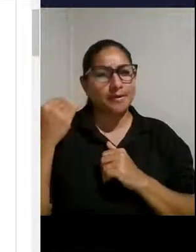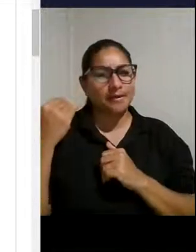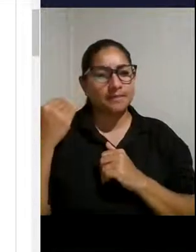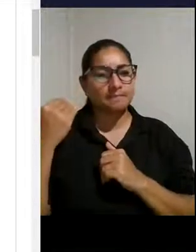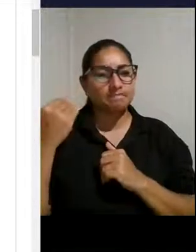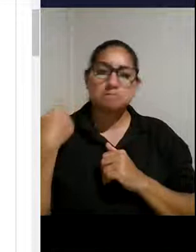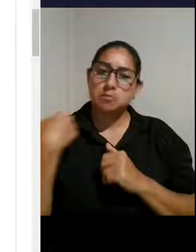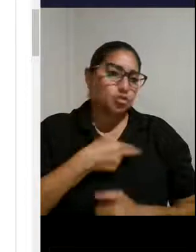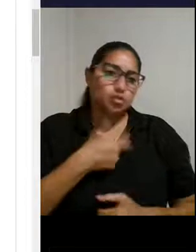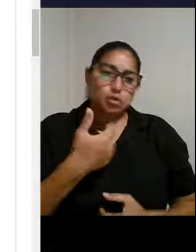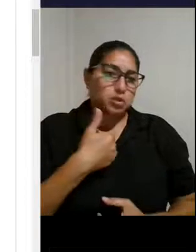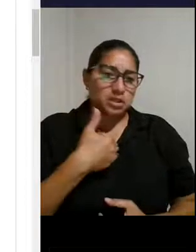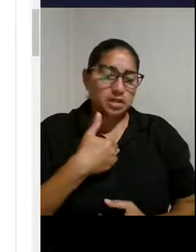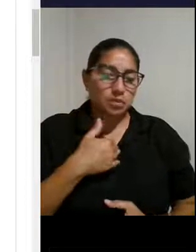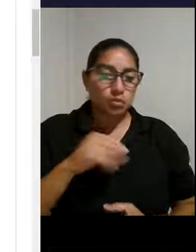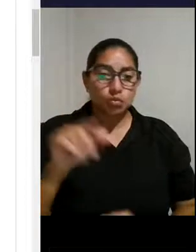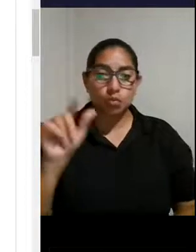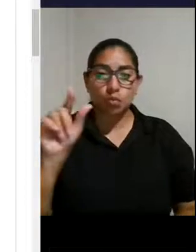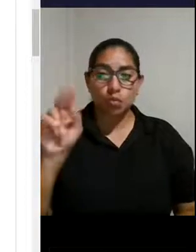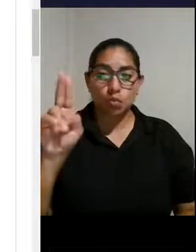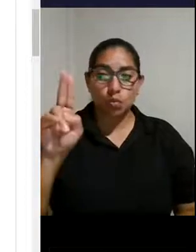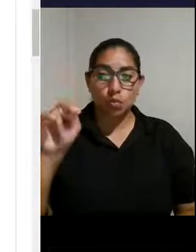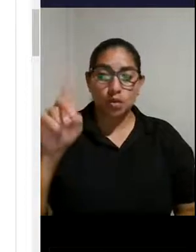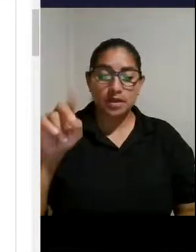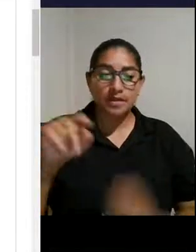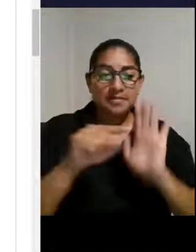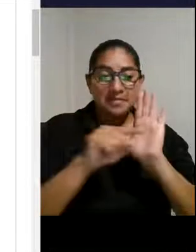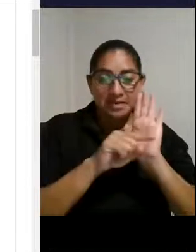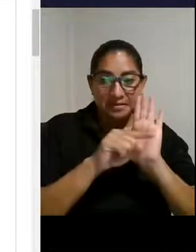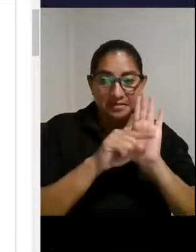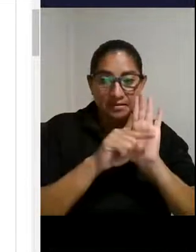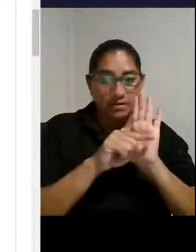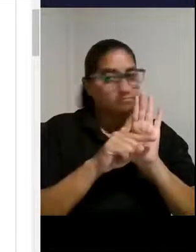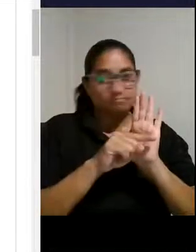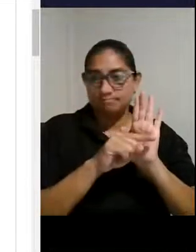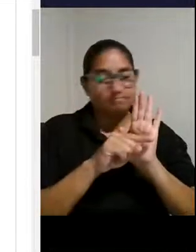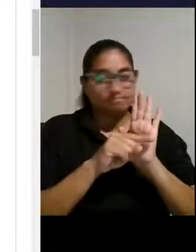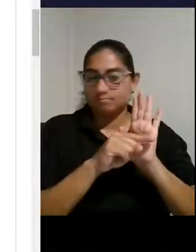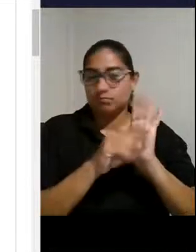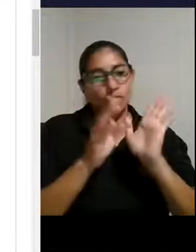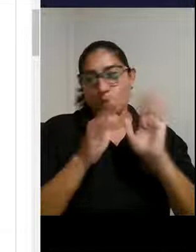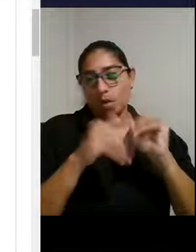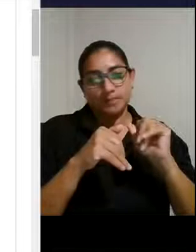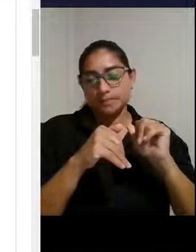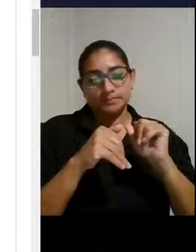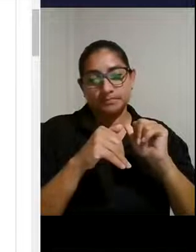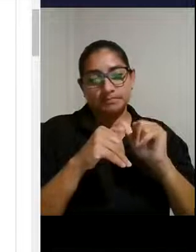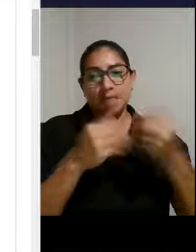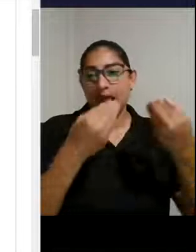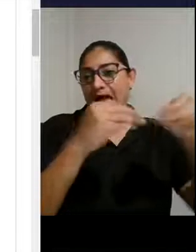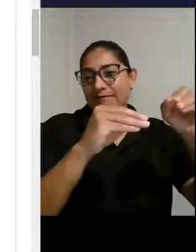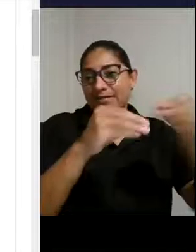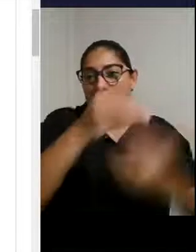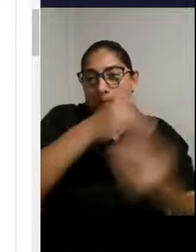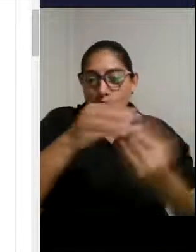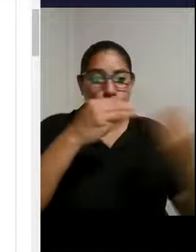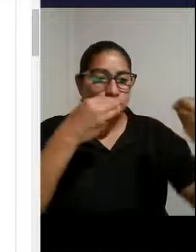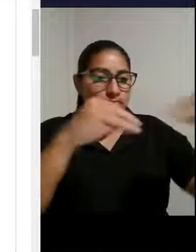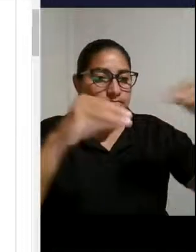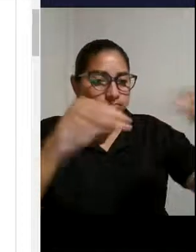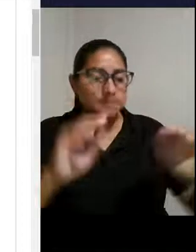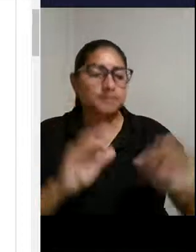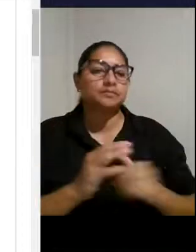a tener unidades negativas para lo que es la venta de artículos. Entonces